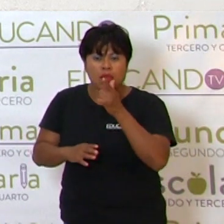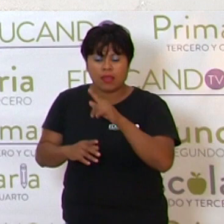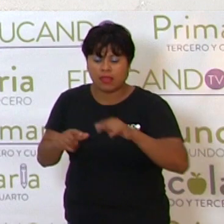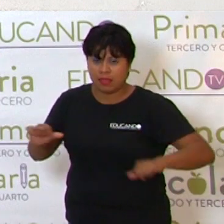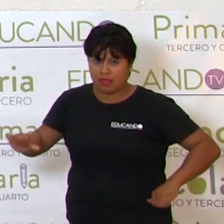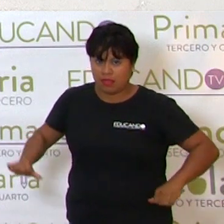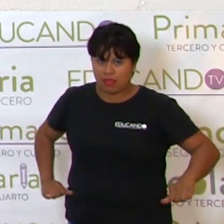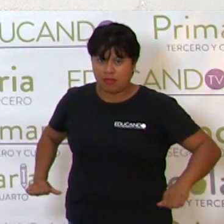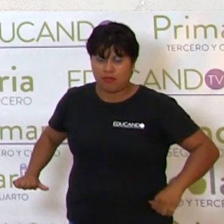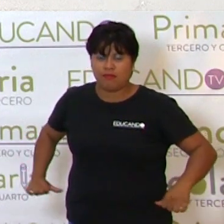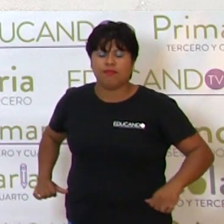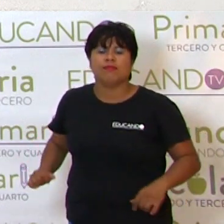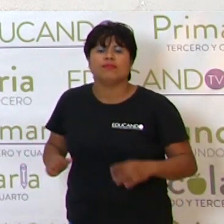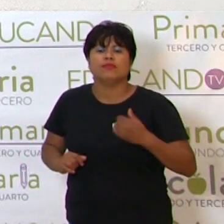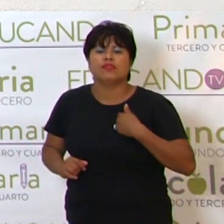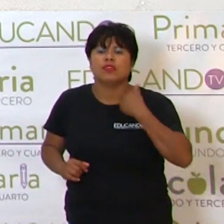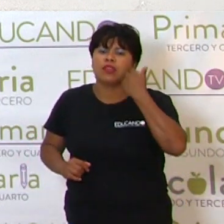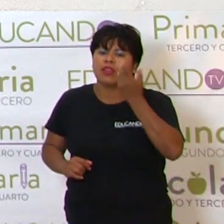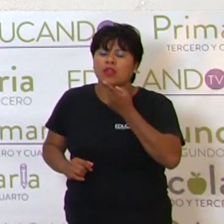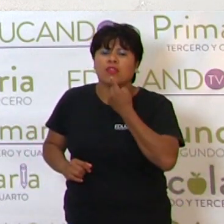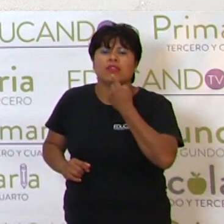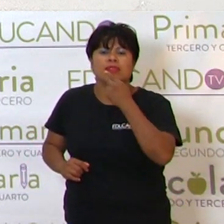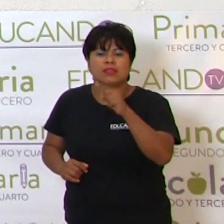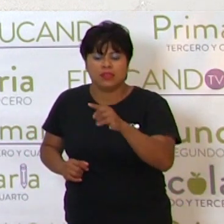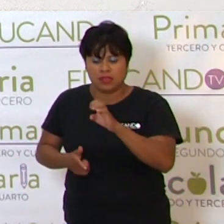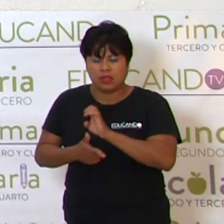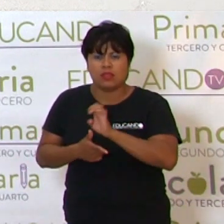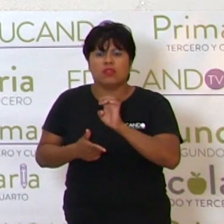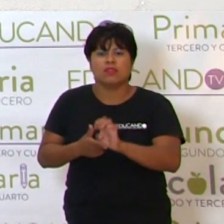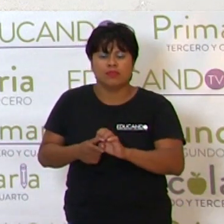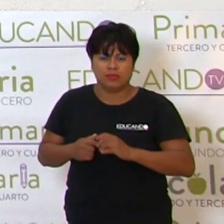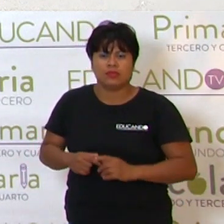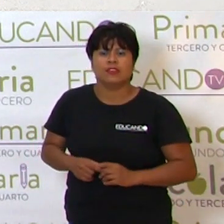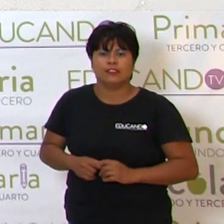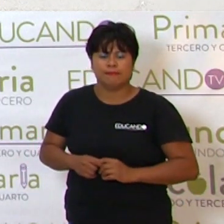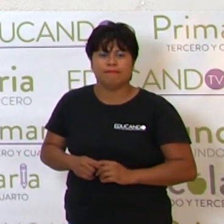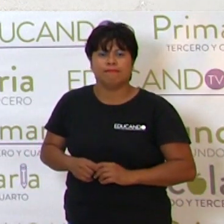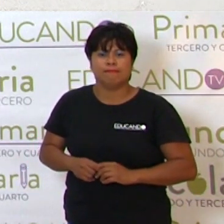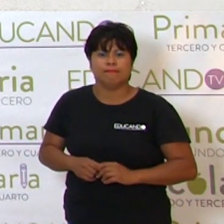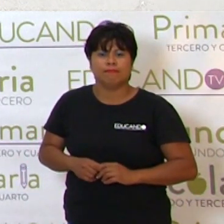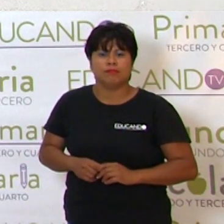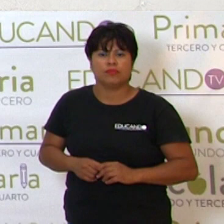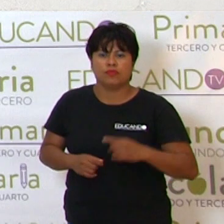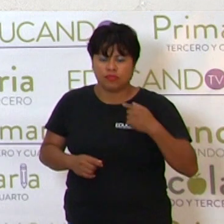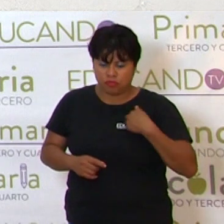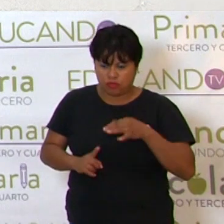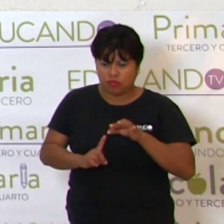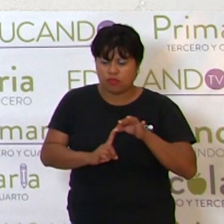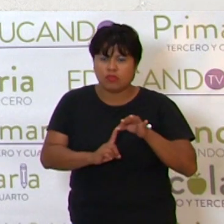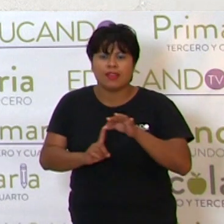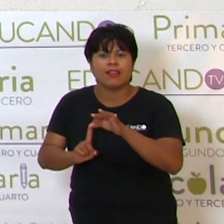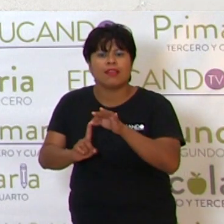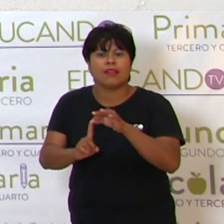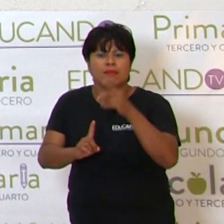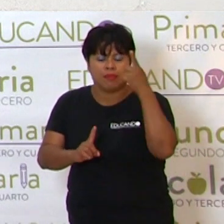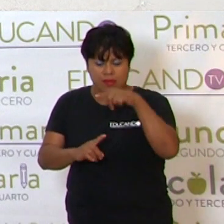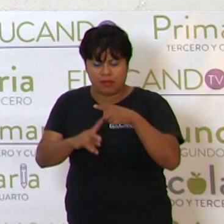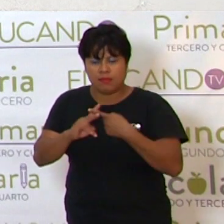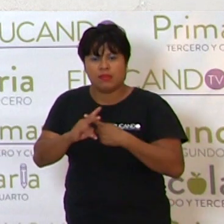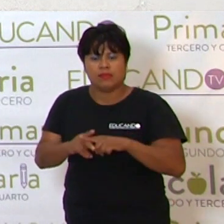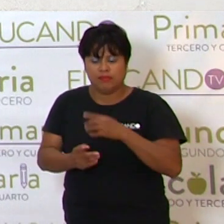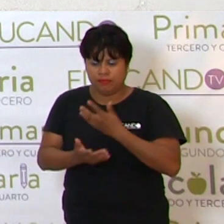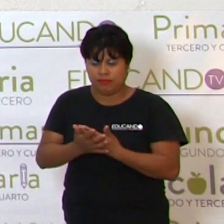teatral, quiero decirles que entonces los voy a guiar para que empecemos